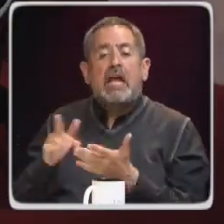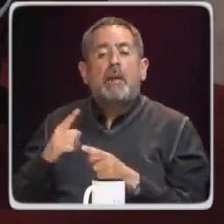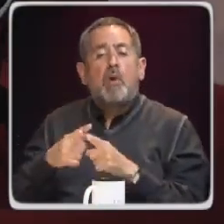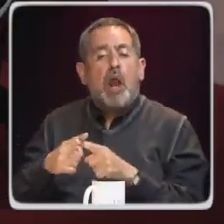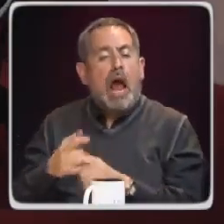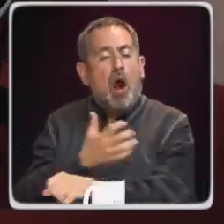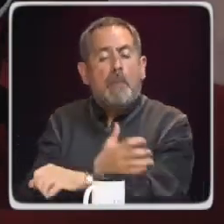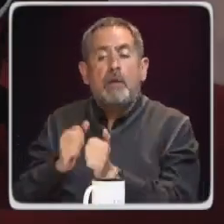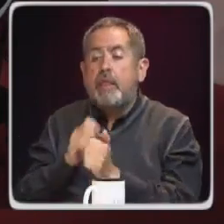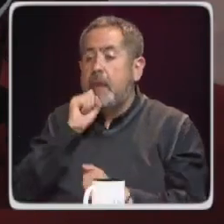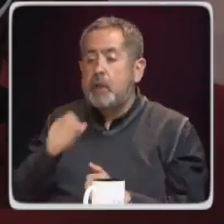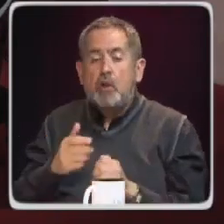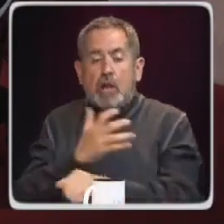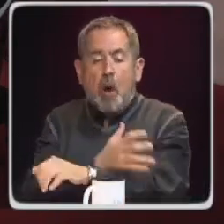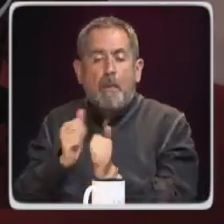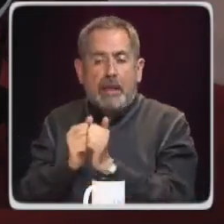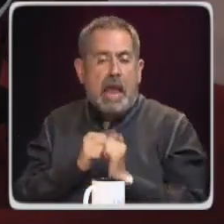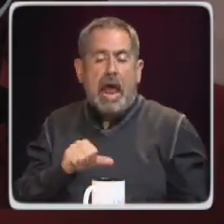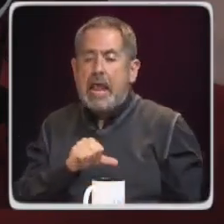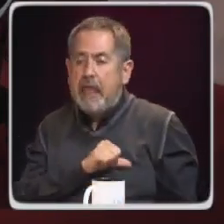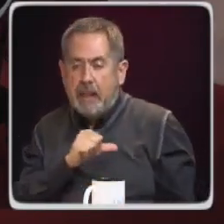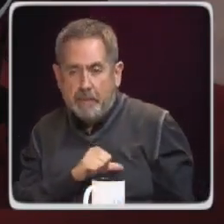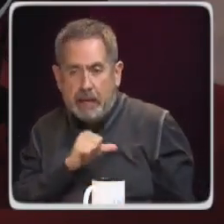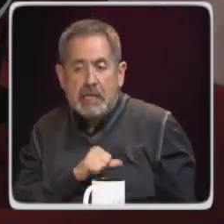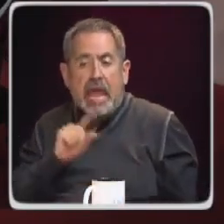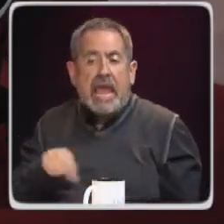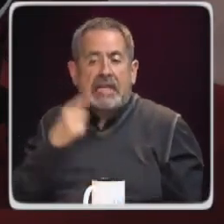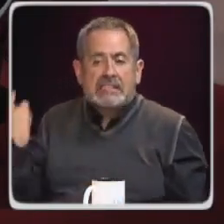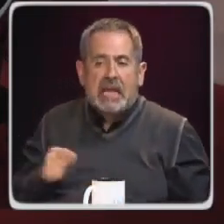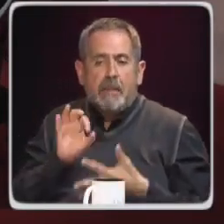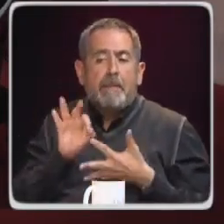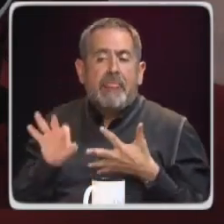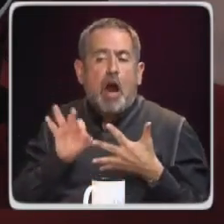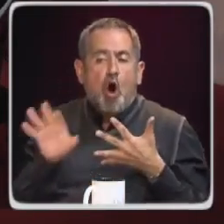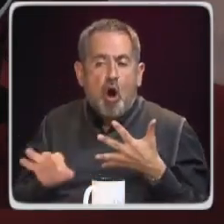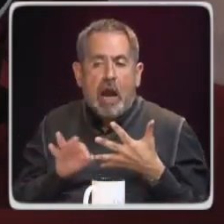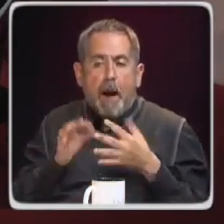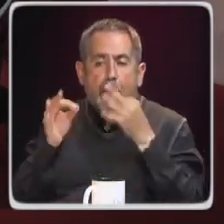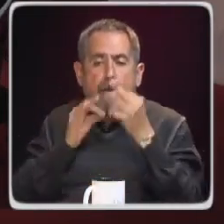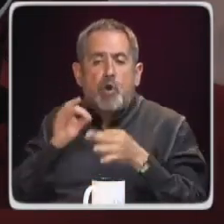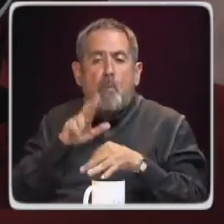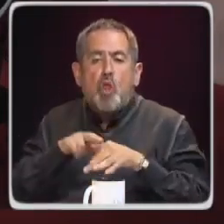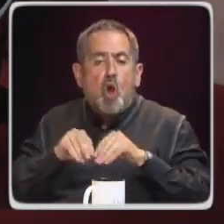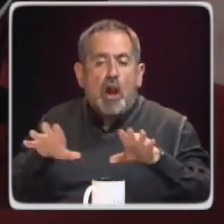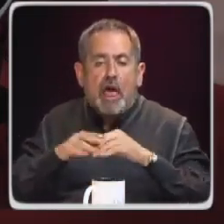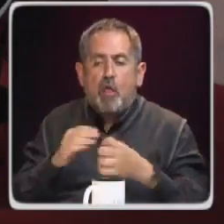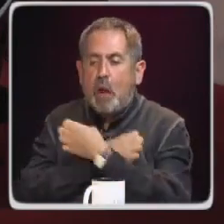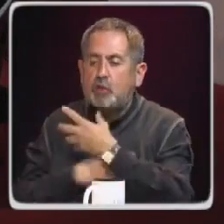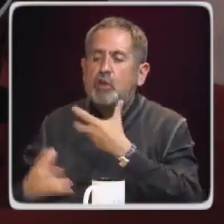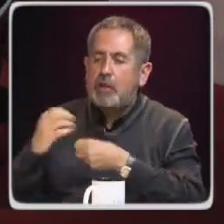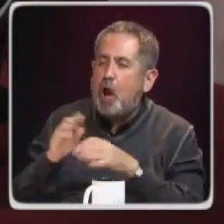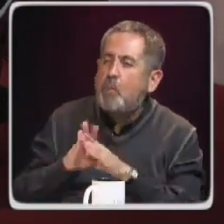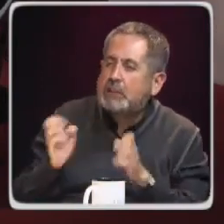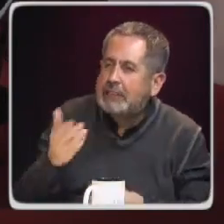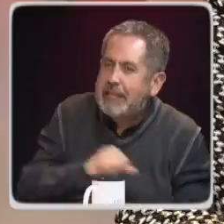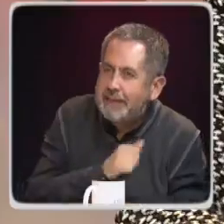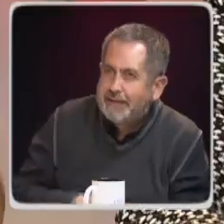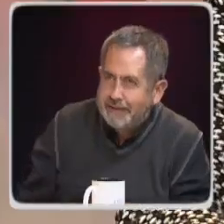acompañarnos. Y nos acompaña también Alejandra Álvarez. Ella es pedagoga, promotora de la educación inclusiva. ¿Qué tal,